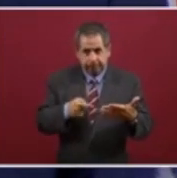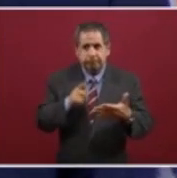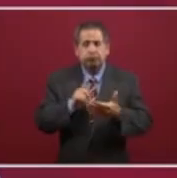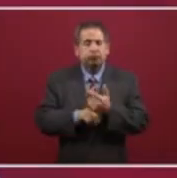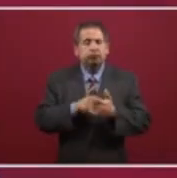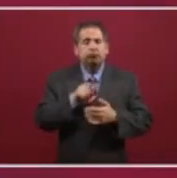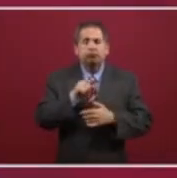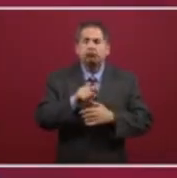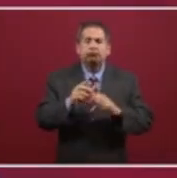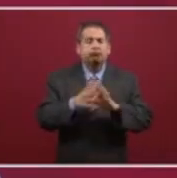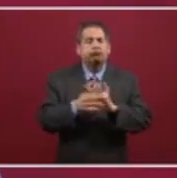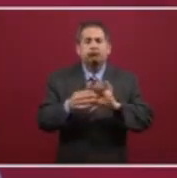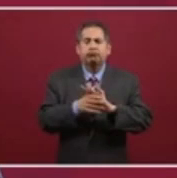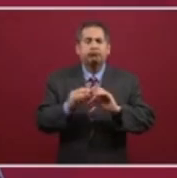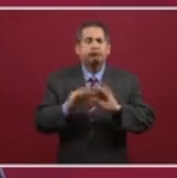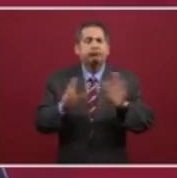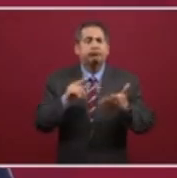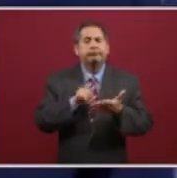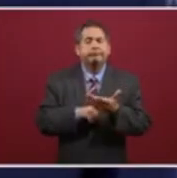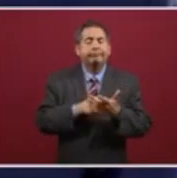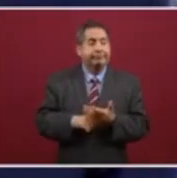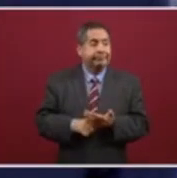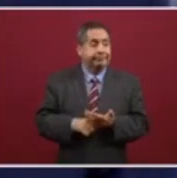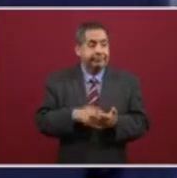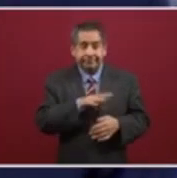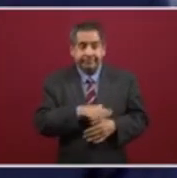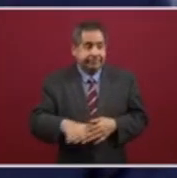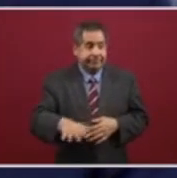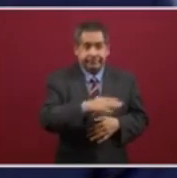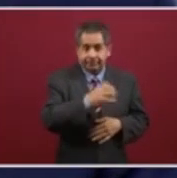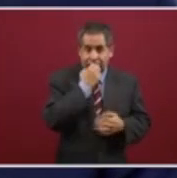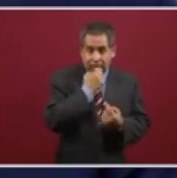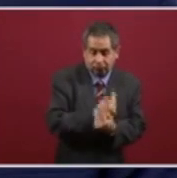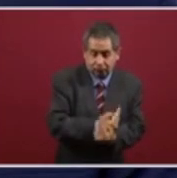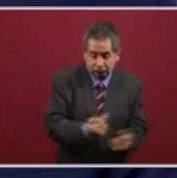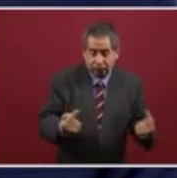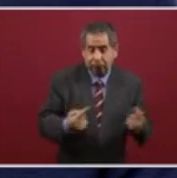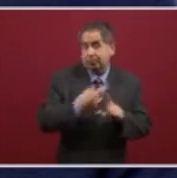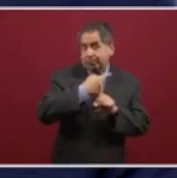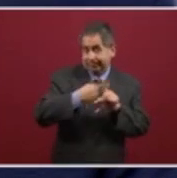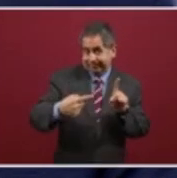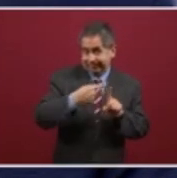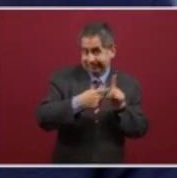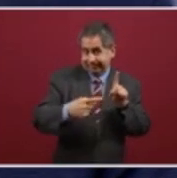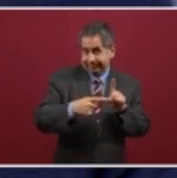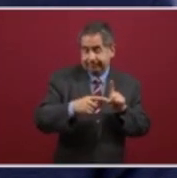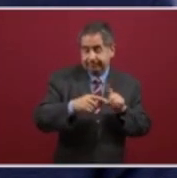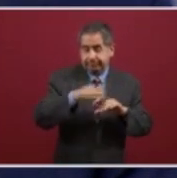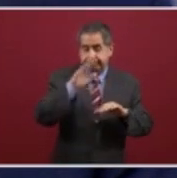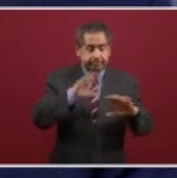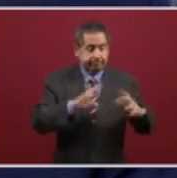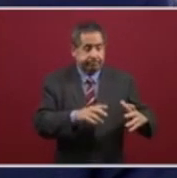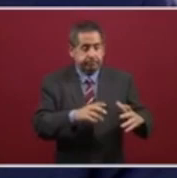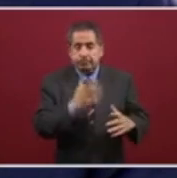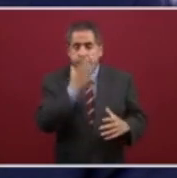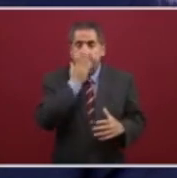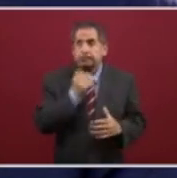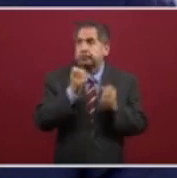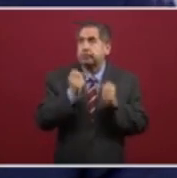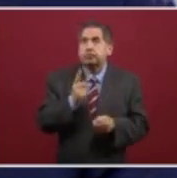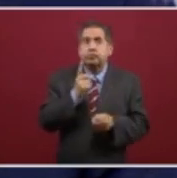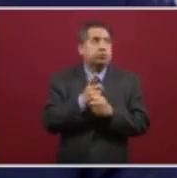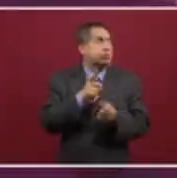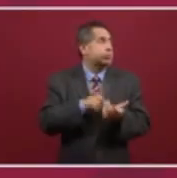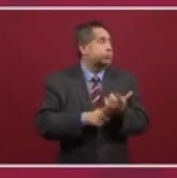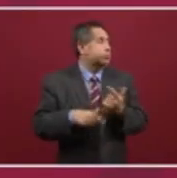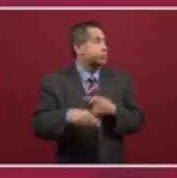se asegura que la mitad de las estancias infantiles que existían no tenían seguridad para